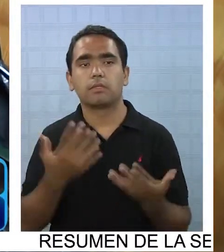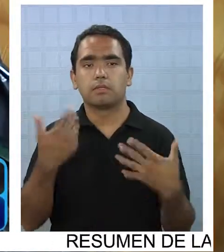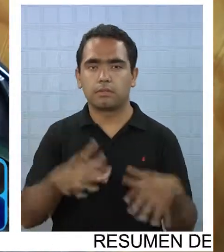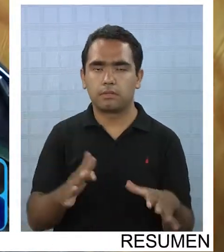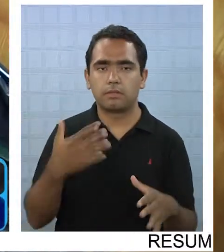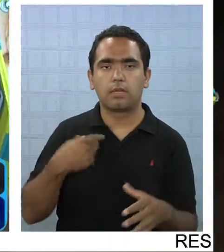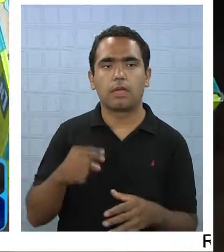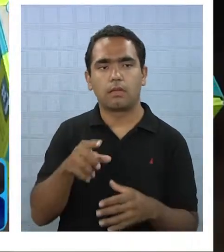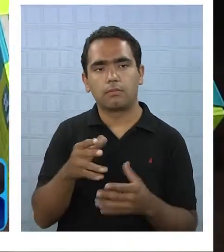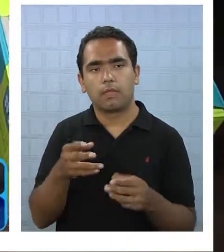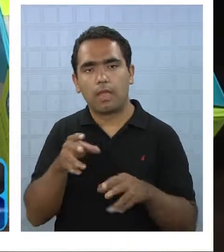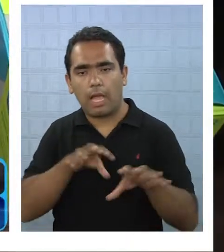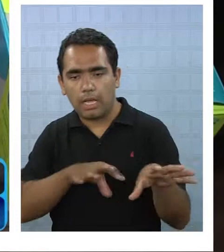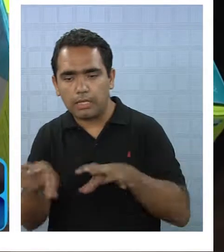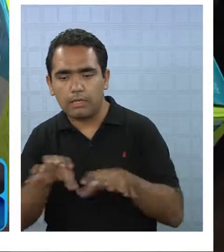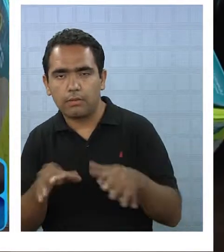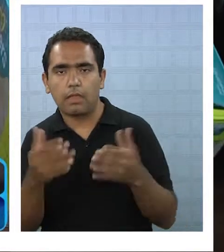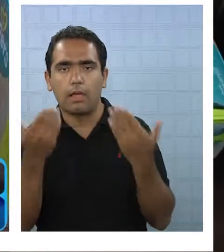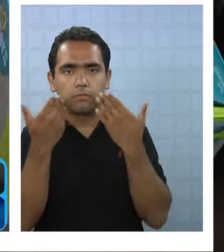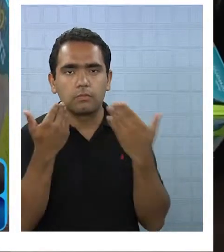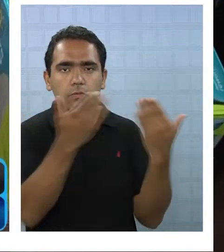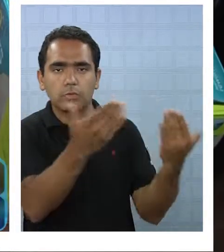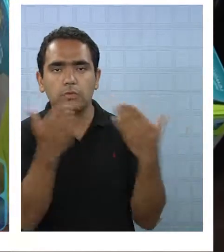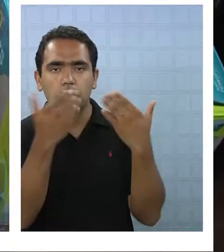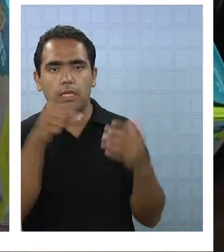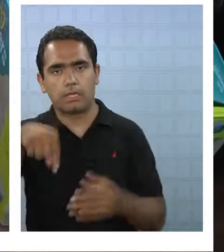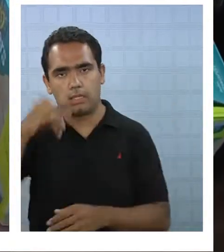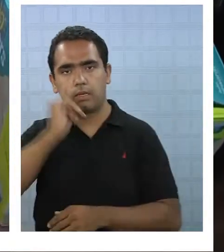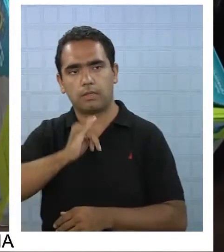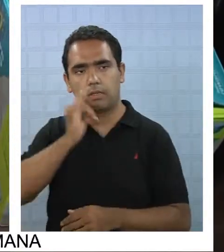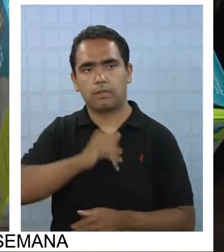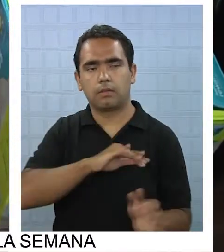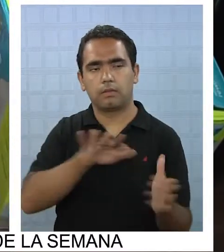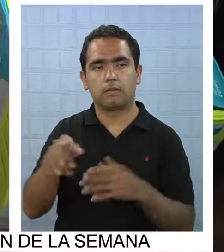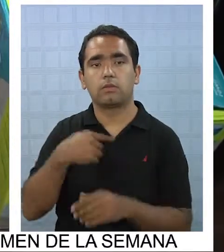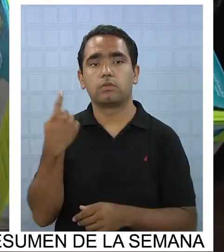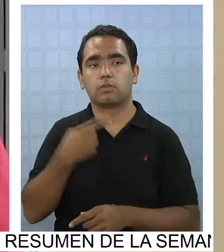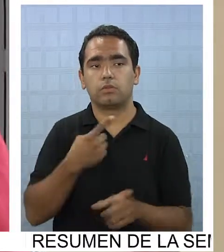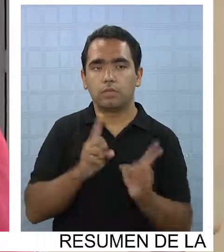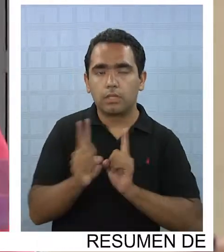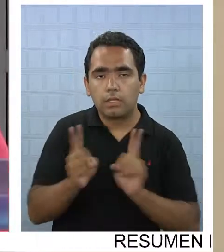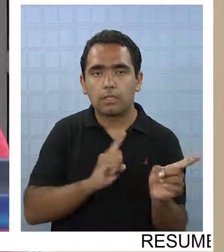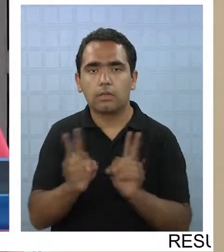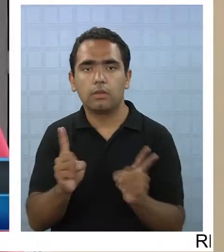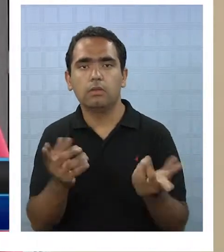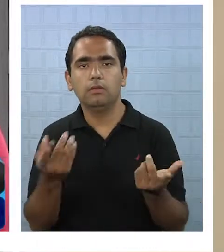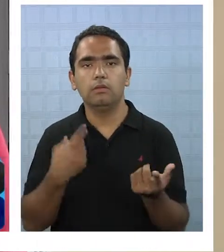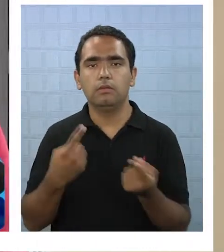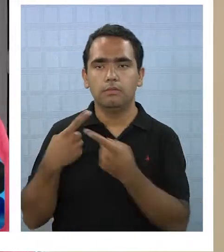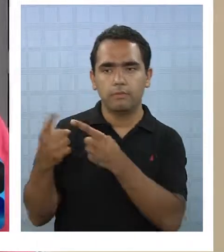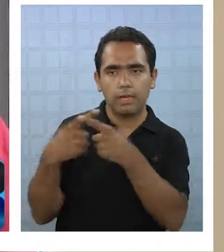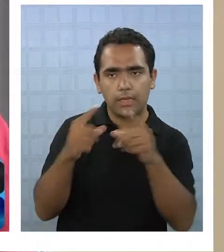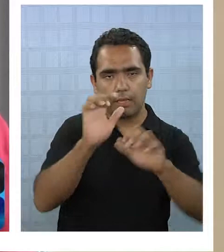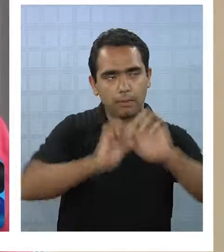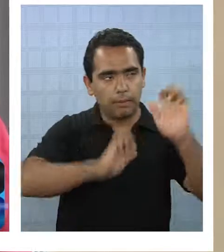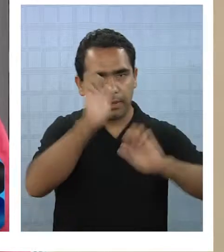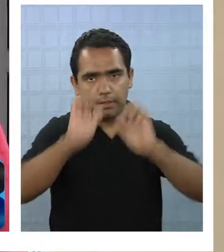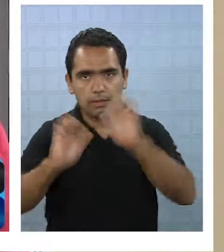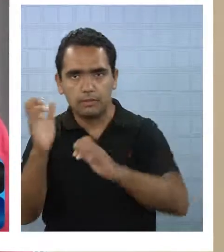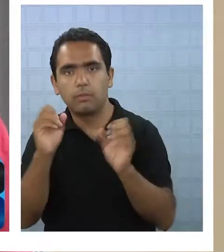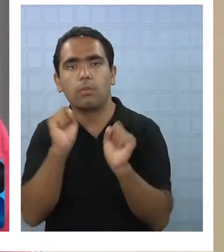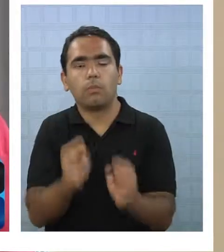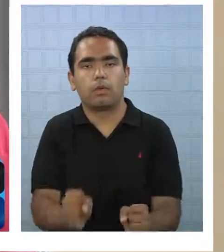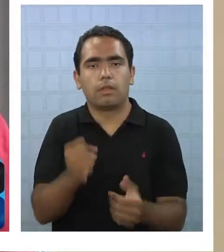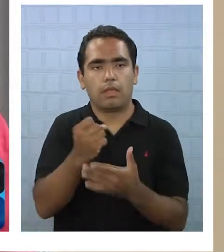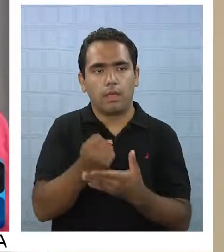manifestarse las acciones de solidaridad en la comunidad iquiqueña estamos gestionando gestionando con distintas empresas donde podamos